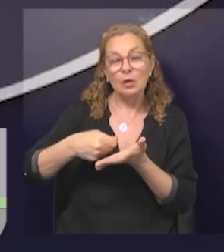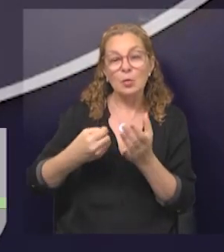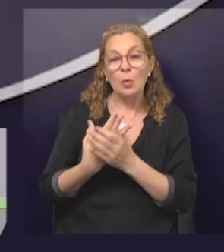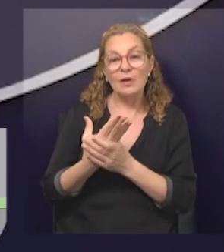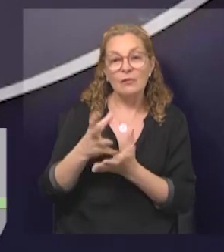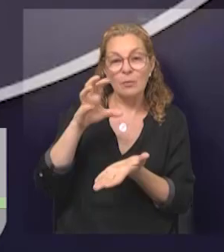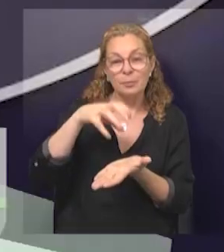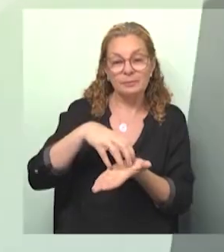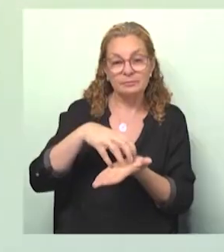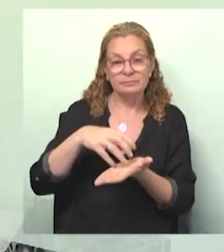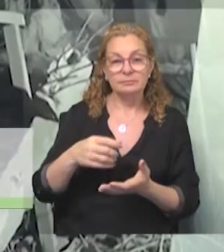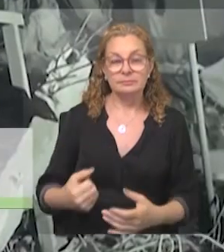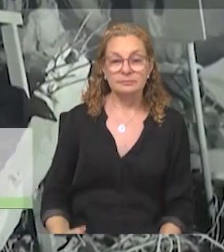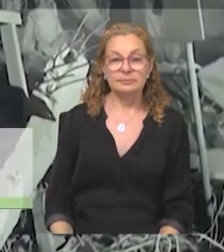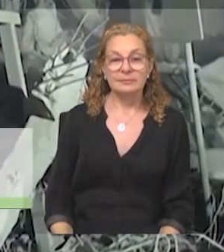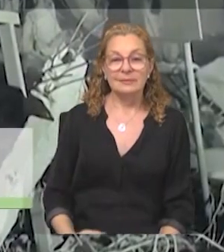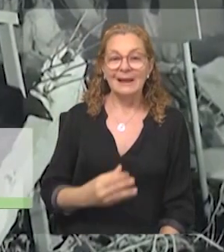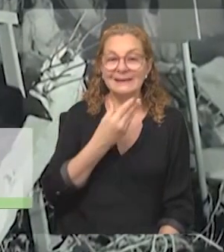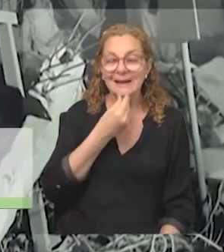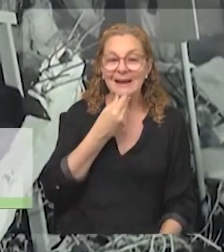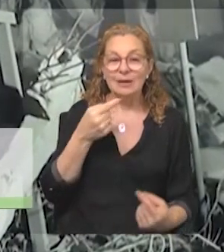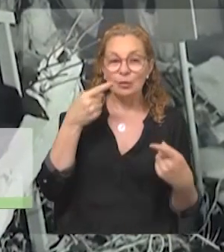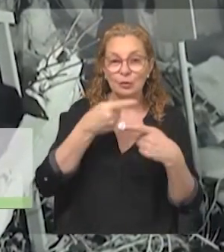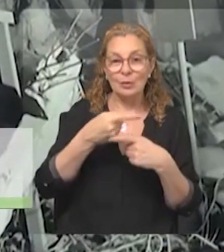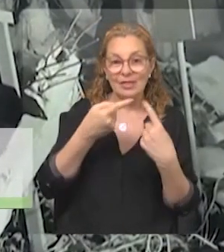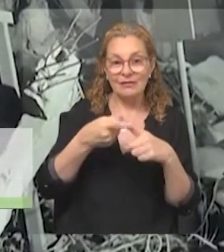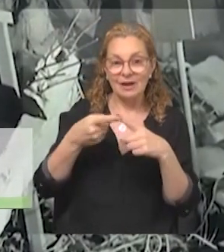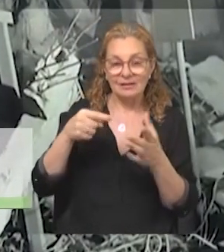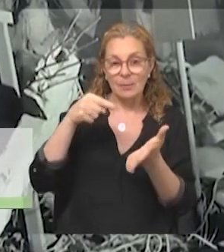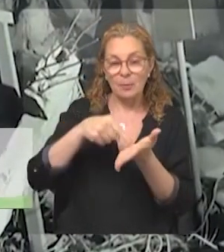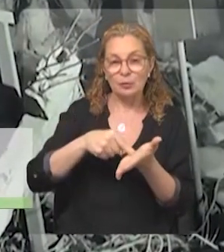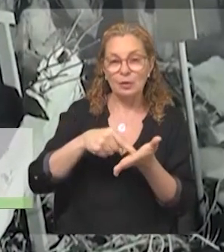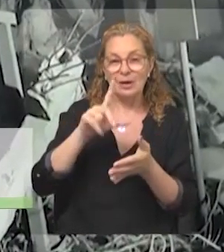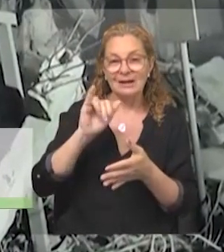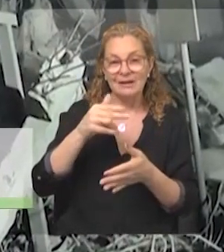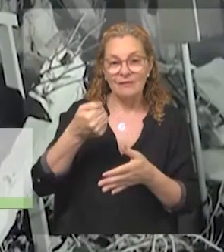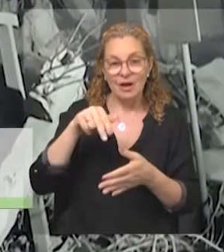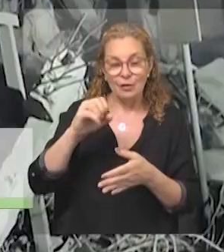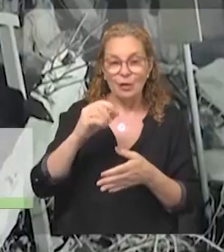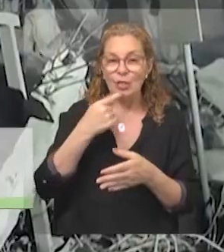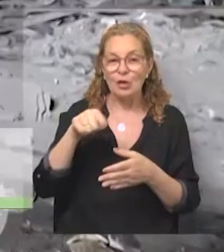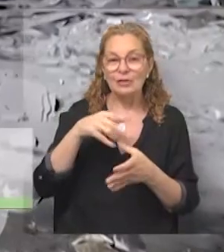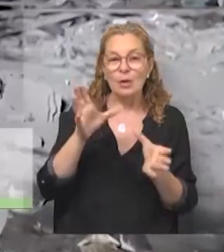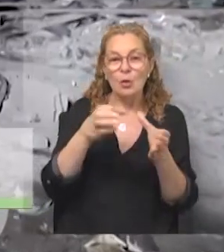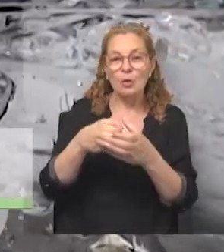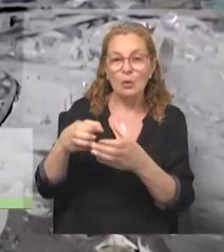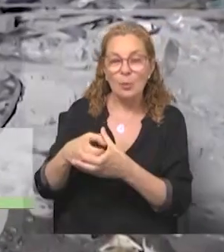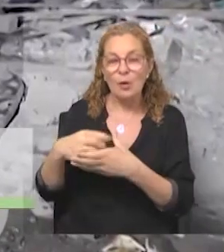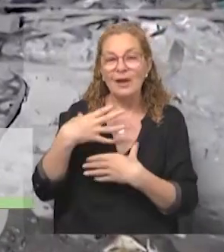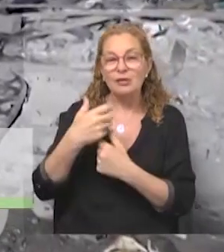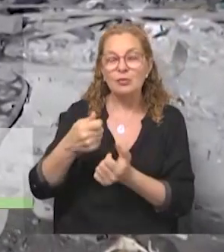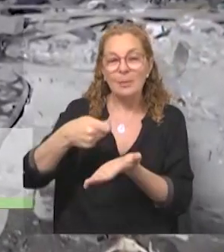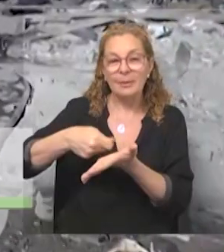organismo tributario Israel continúa atacando distintos puntos del Líbano en particular donde hay grupos que prestan asistencia